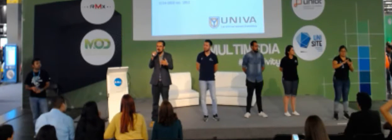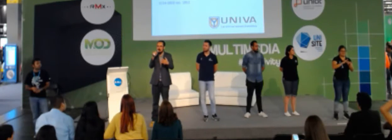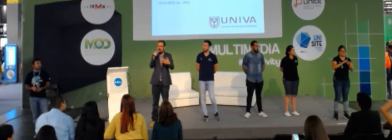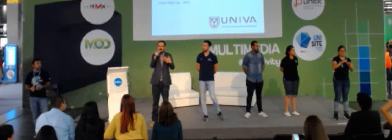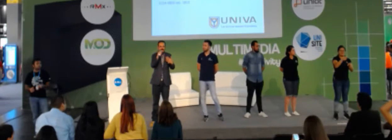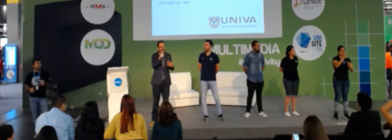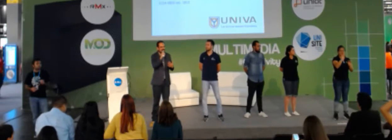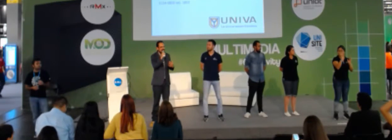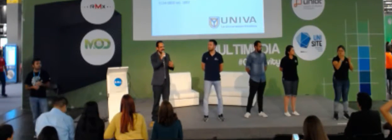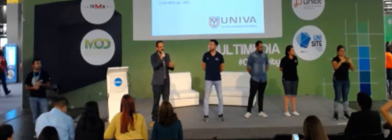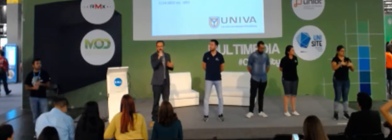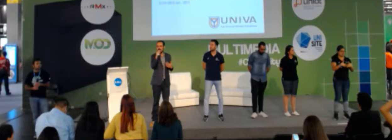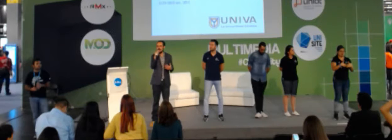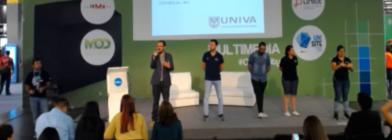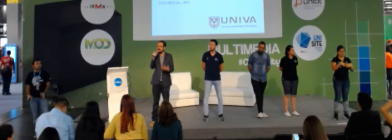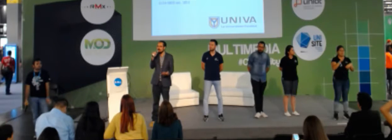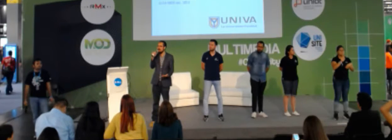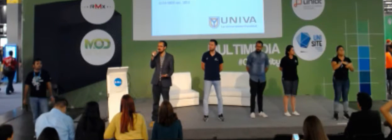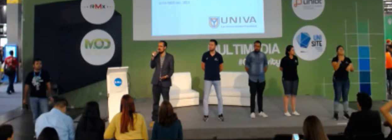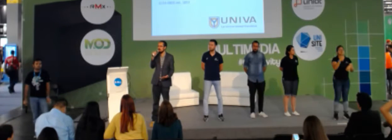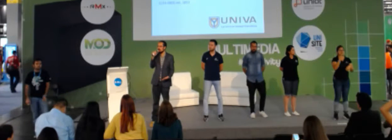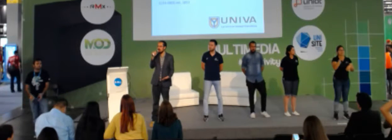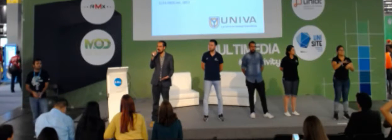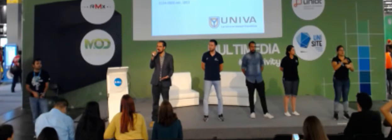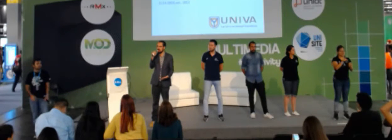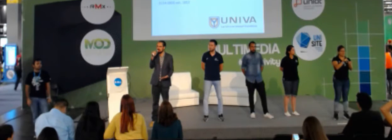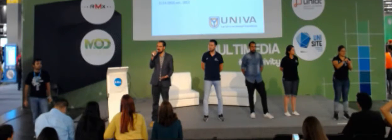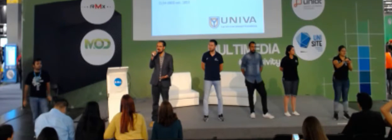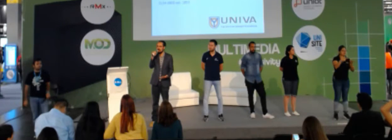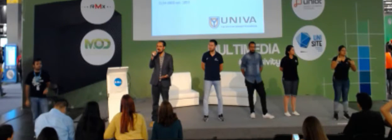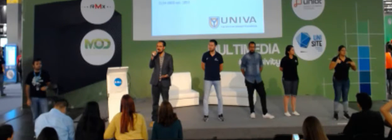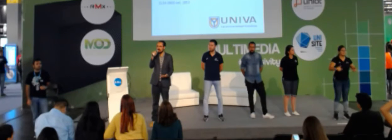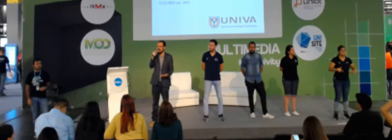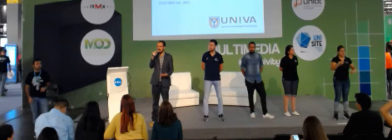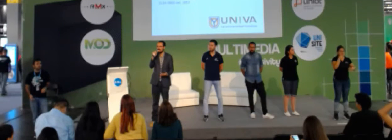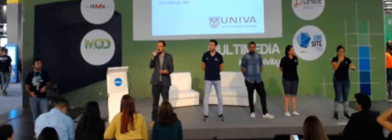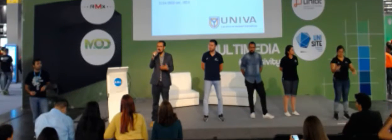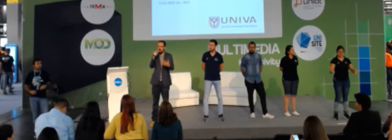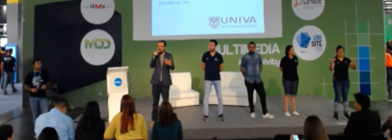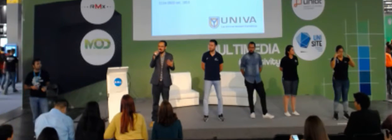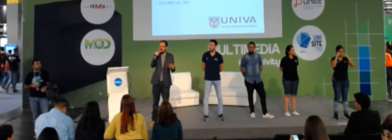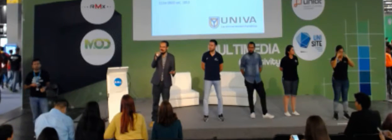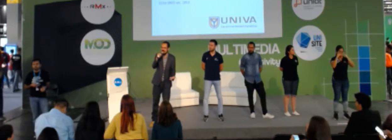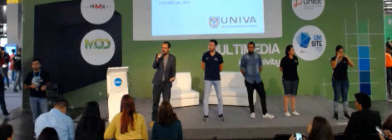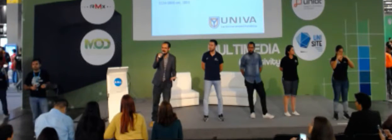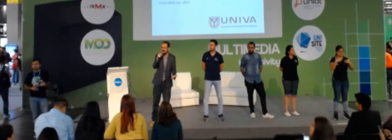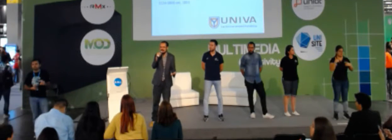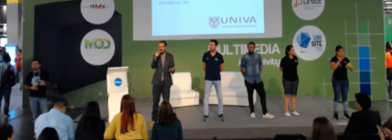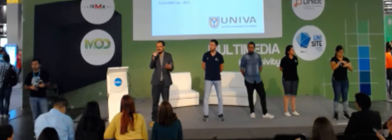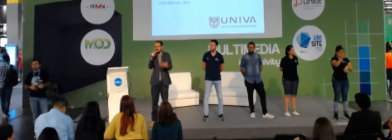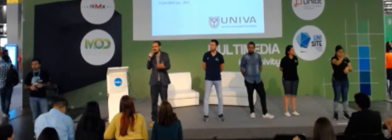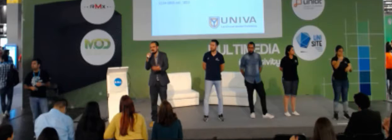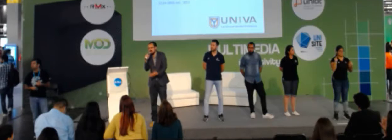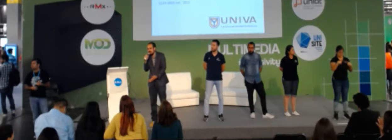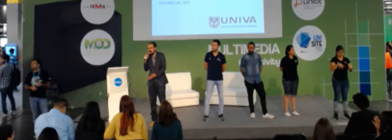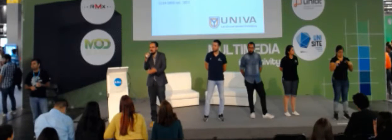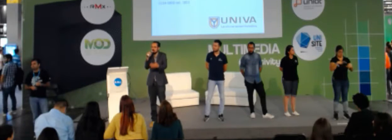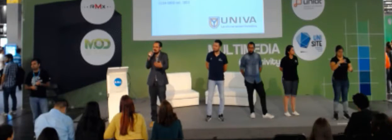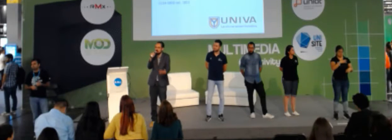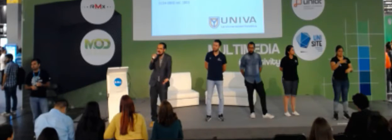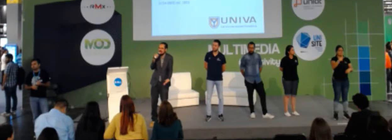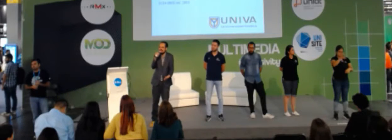no empata con la narrativa de los derechos humanos, porque así como podemos ser buenas personas, también tenemos